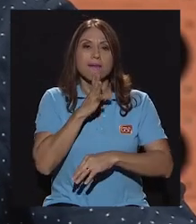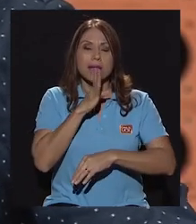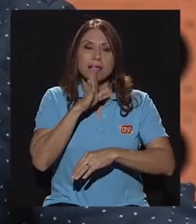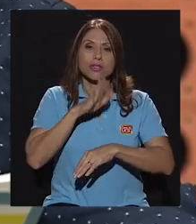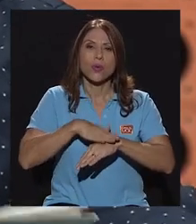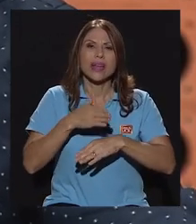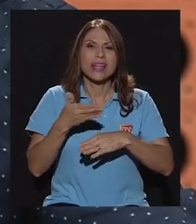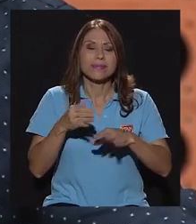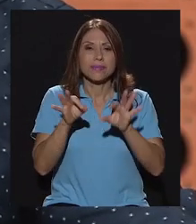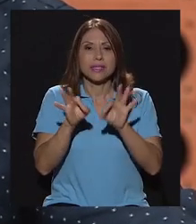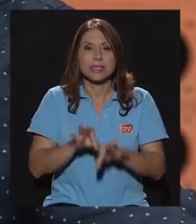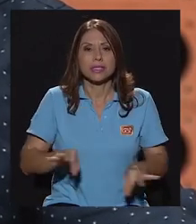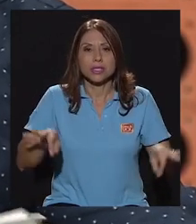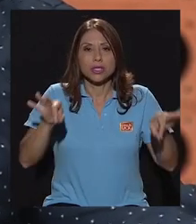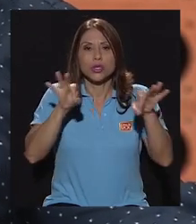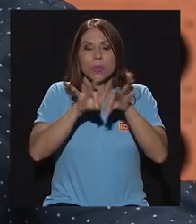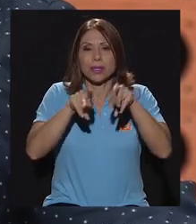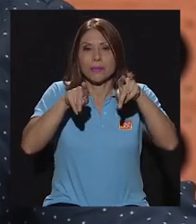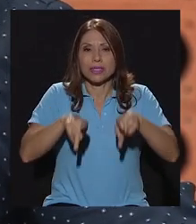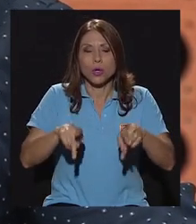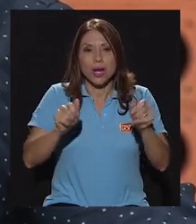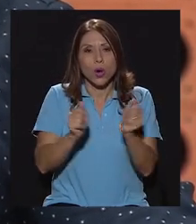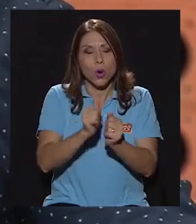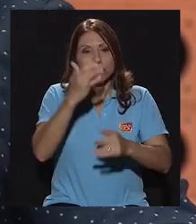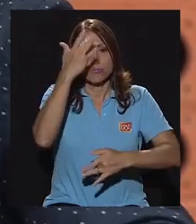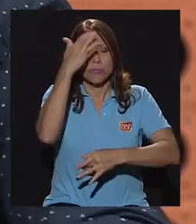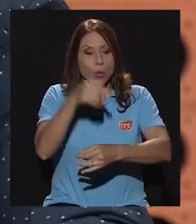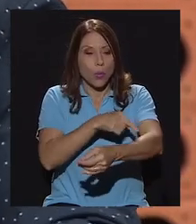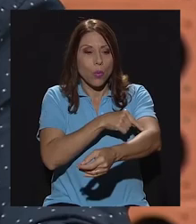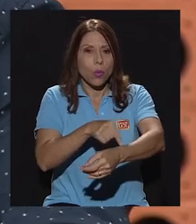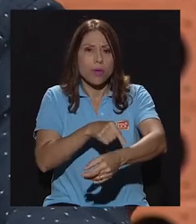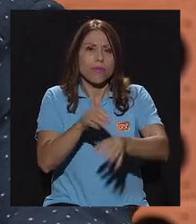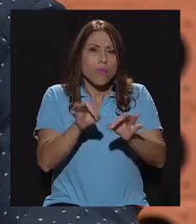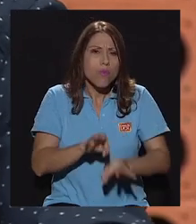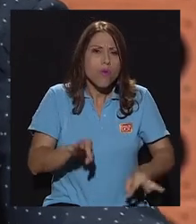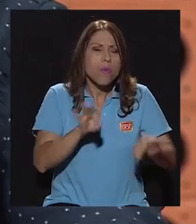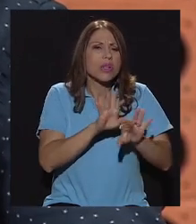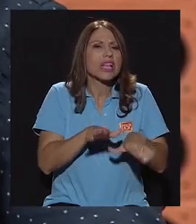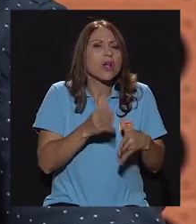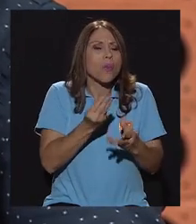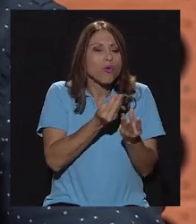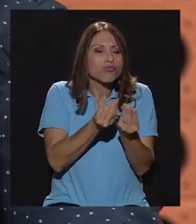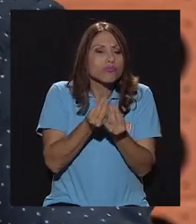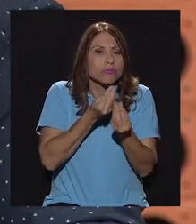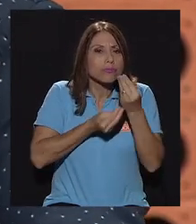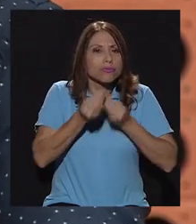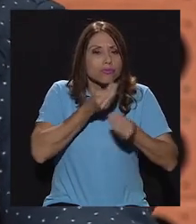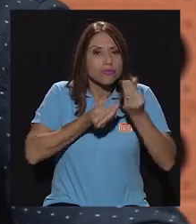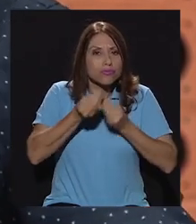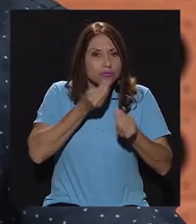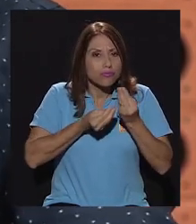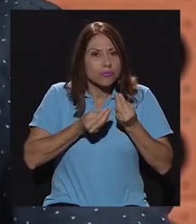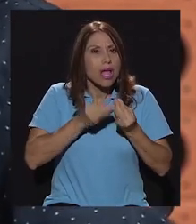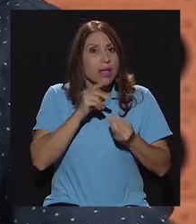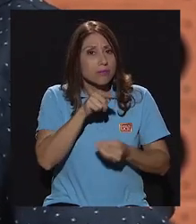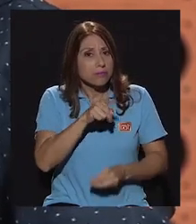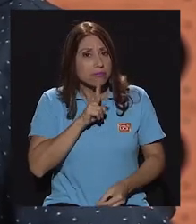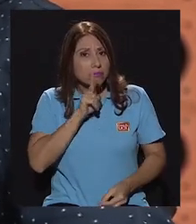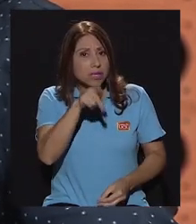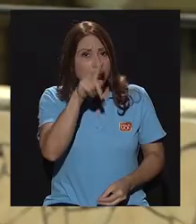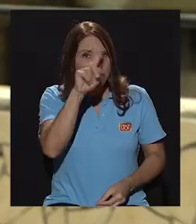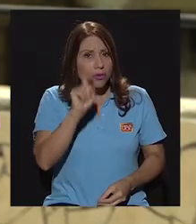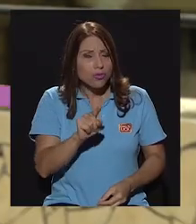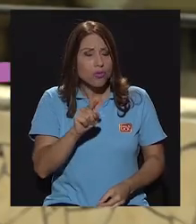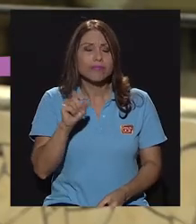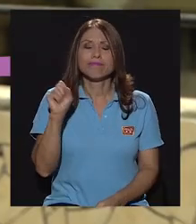fundamental la alimentación en la persona diabética, van totalmente de la mano. ¿Es esto cierto?